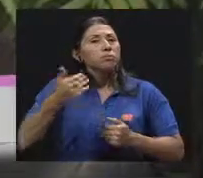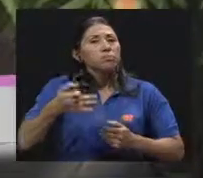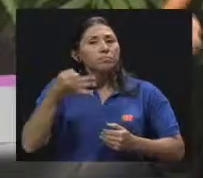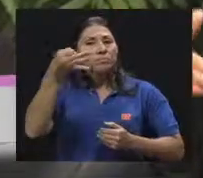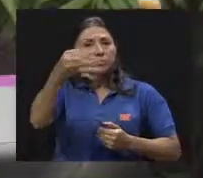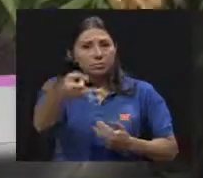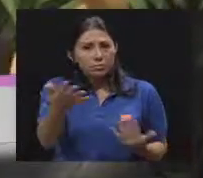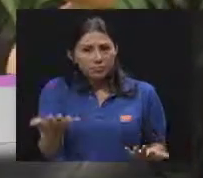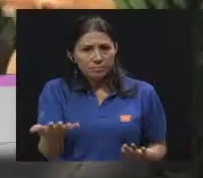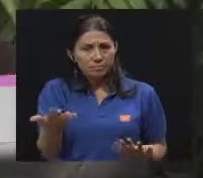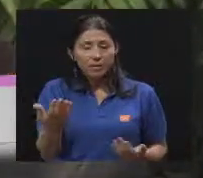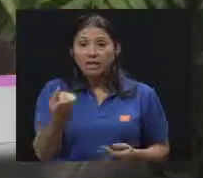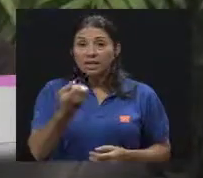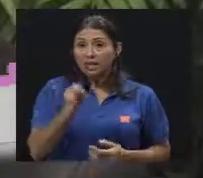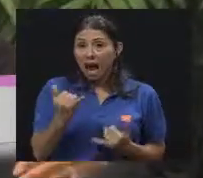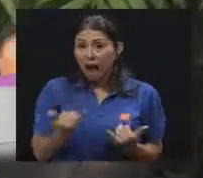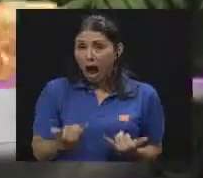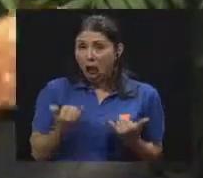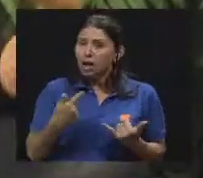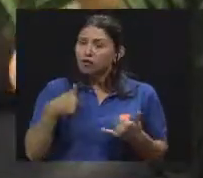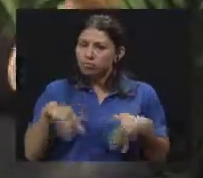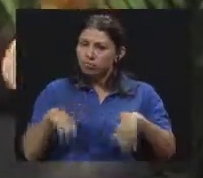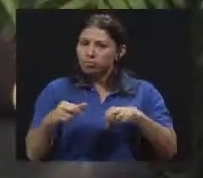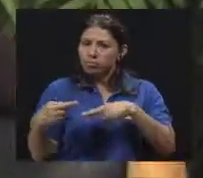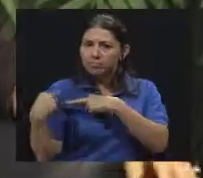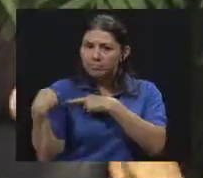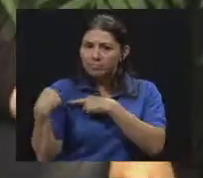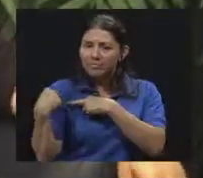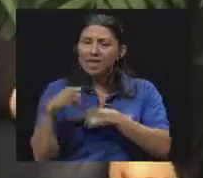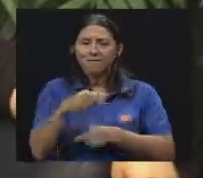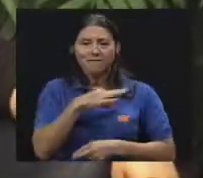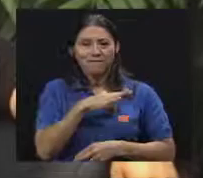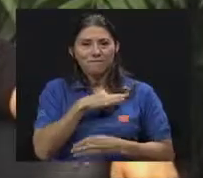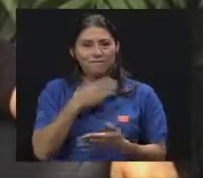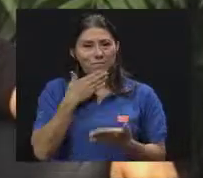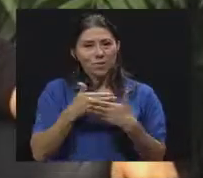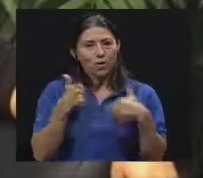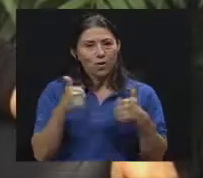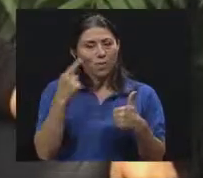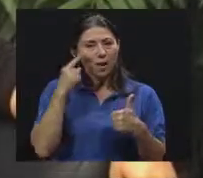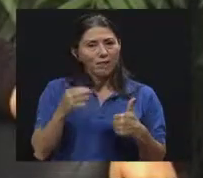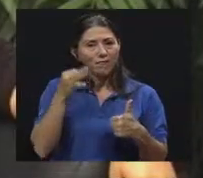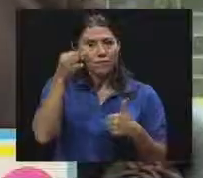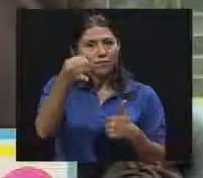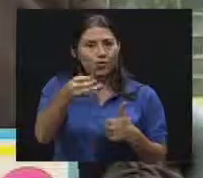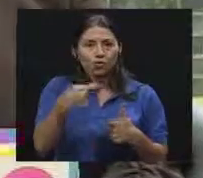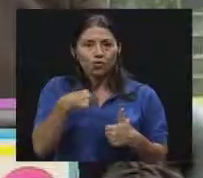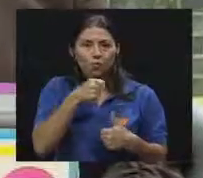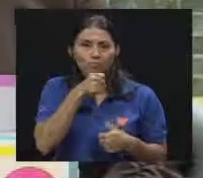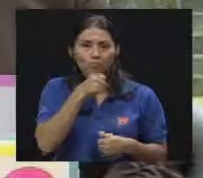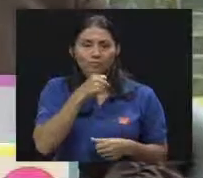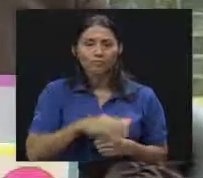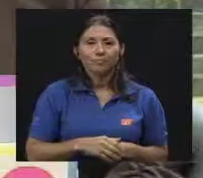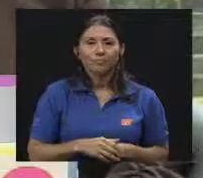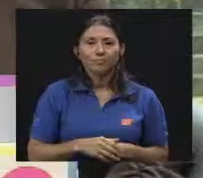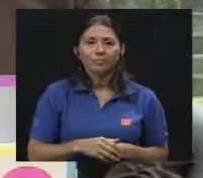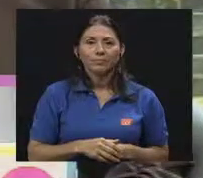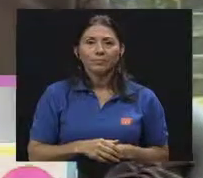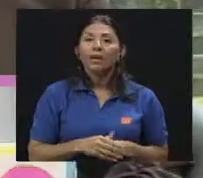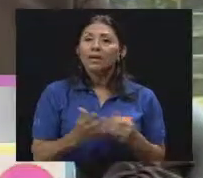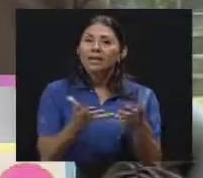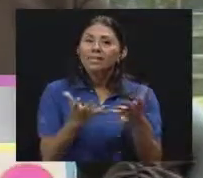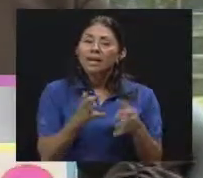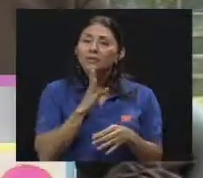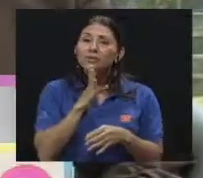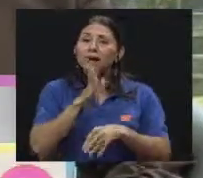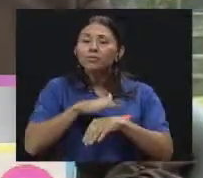tome acciones ahora, eso también me va a favorecer cuando yo sea adulto mayor. Uh-huh. Claro. Quisiera como que habláramos un poco